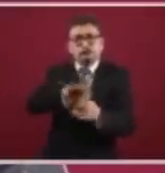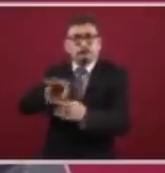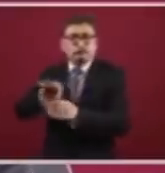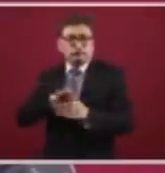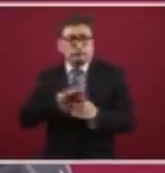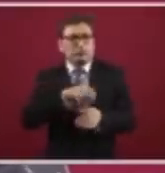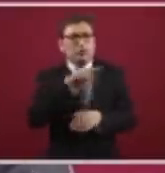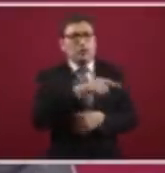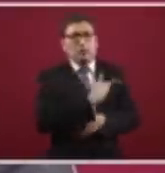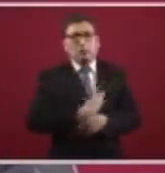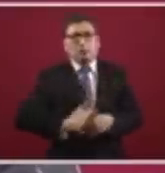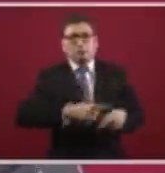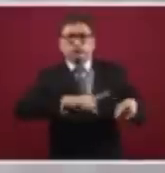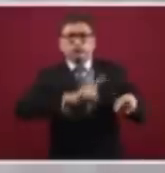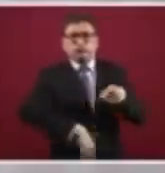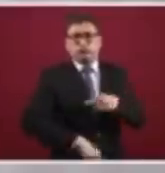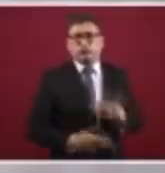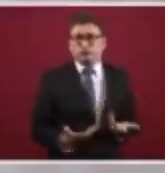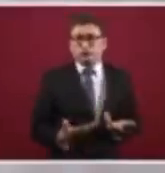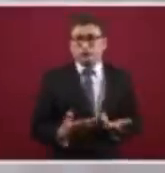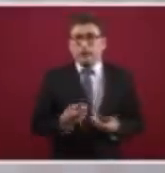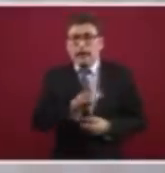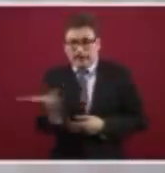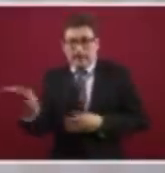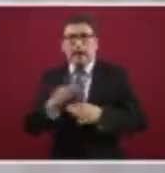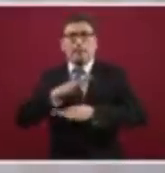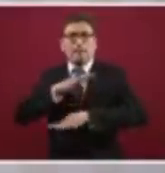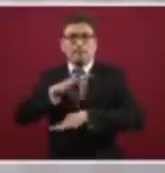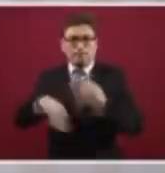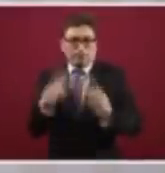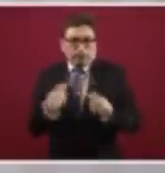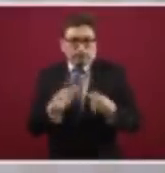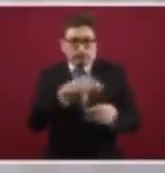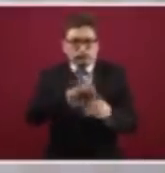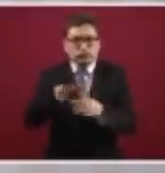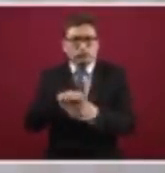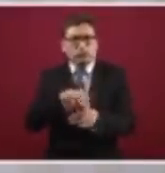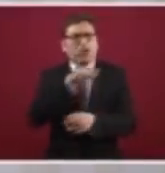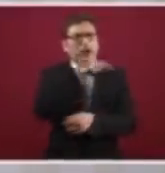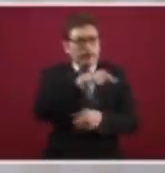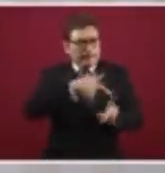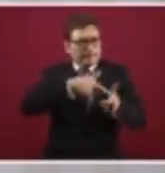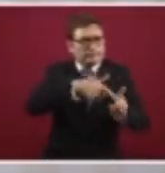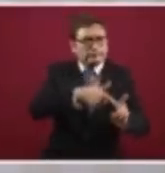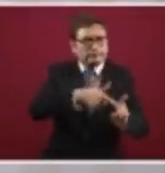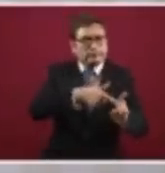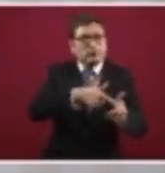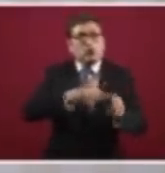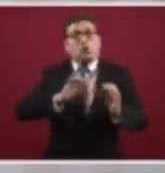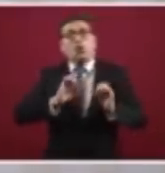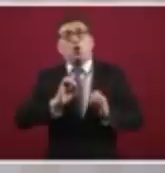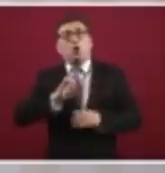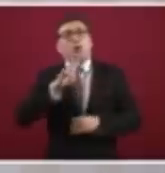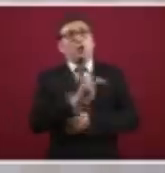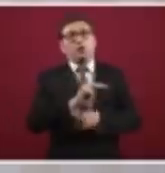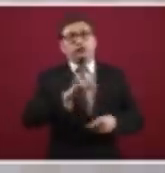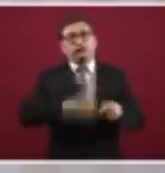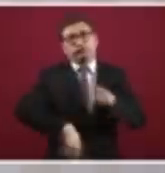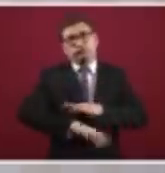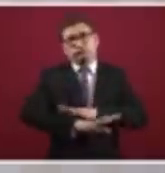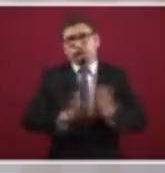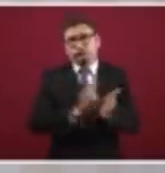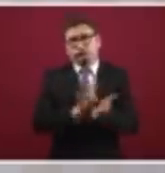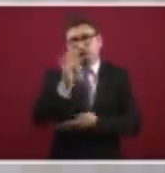y allí el ciudadano y si quiero que siga no que se vaya